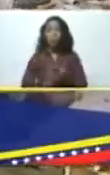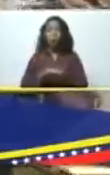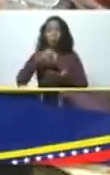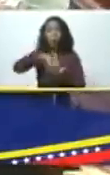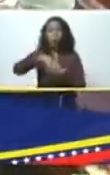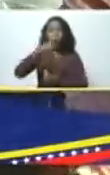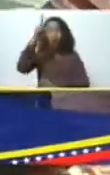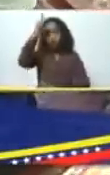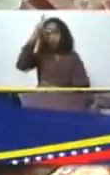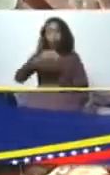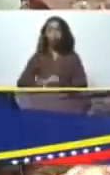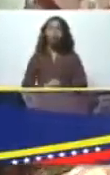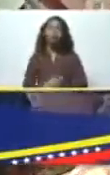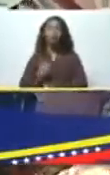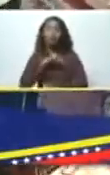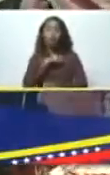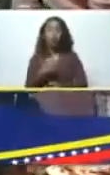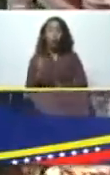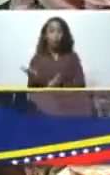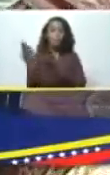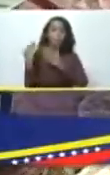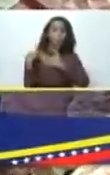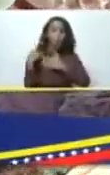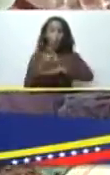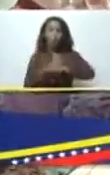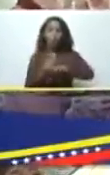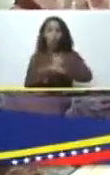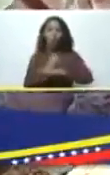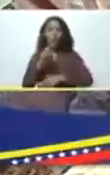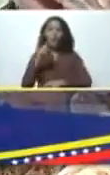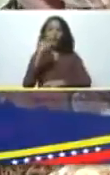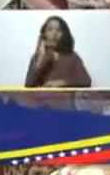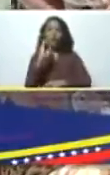Falcón. Hemos recibido el apoyo del gobernador Víctor Clark.